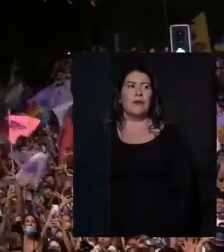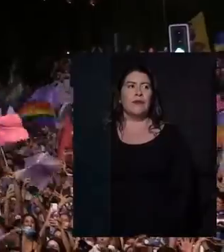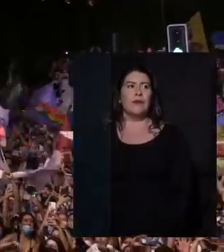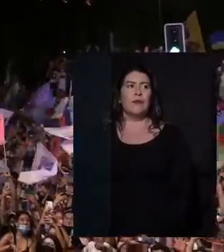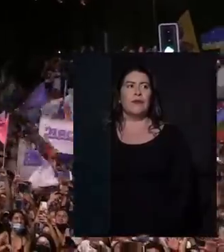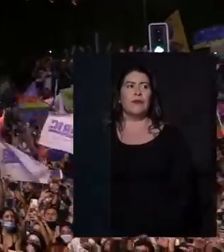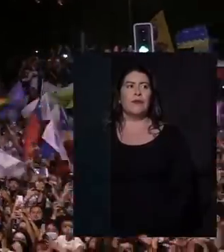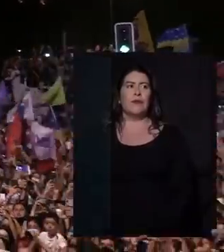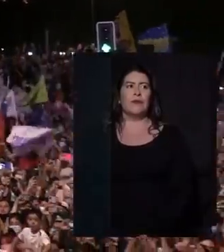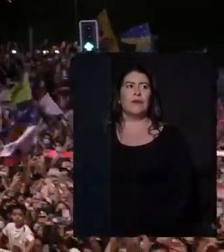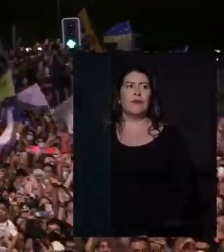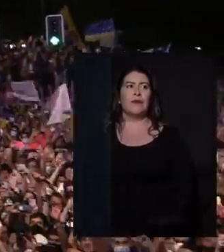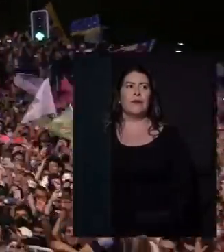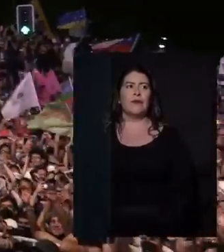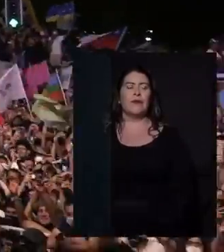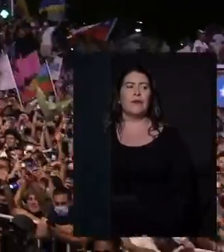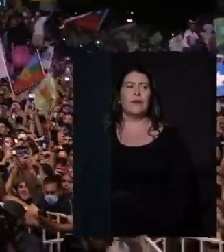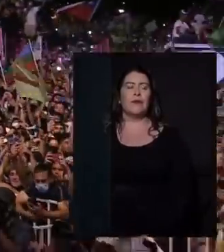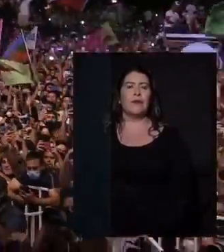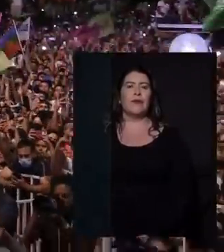Felicito al pueblo de Chile.